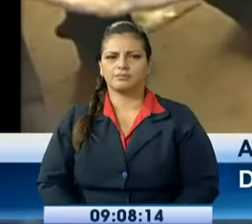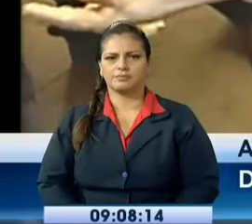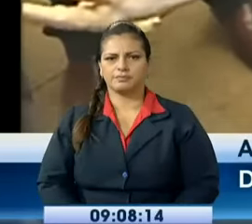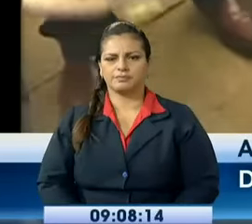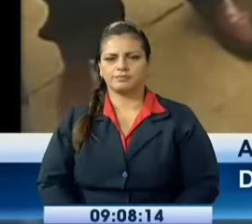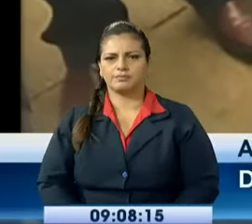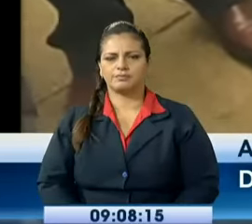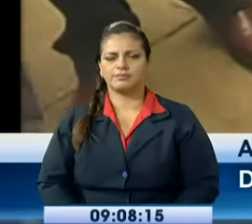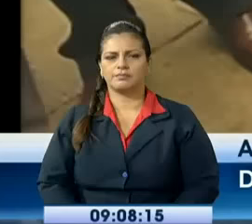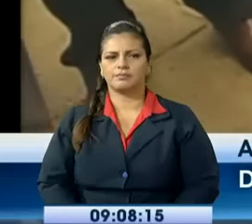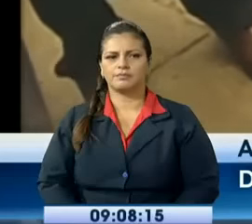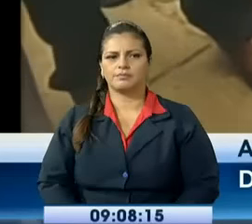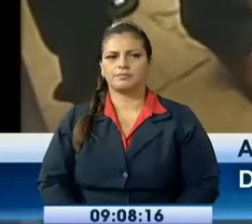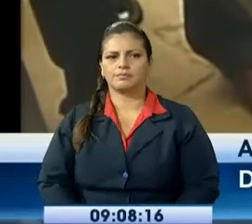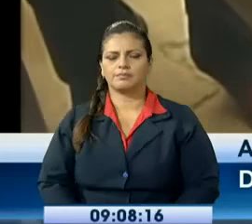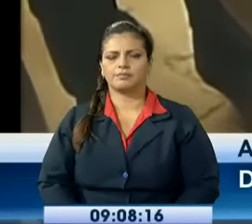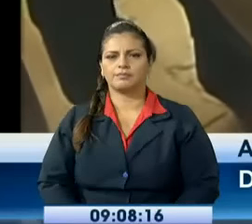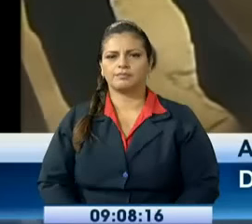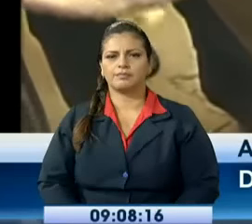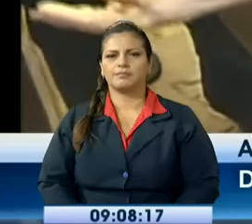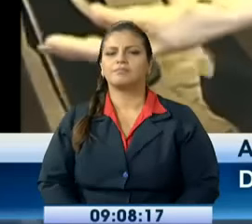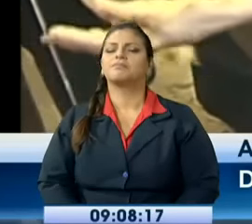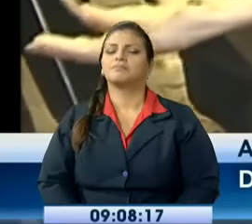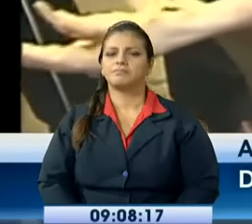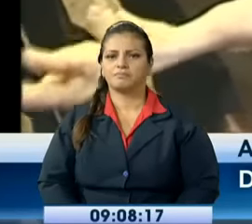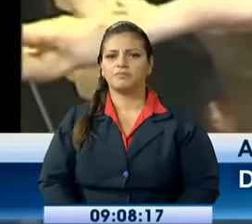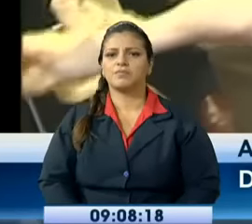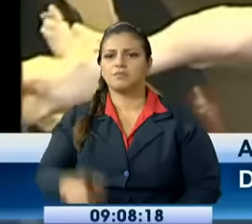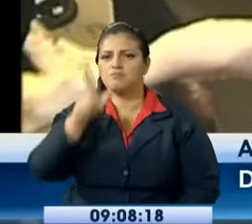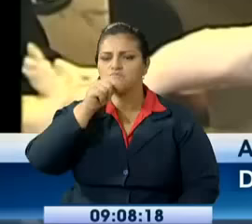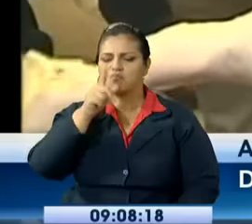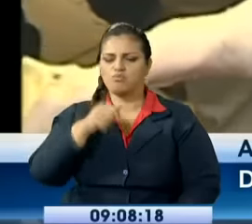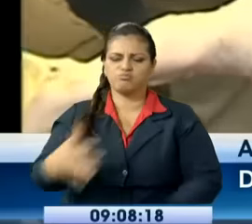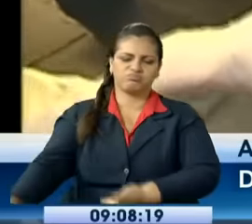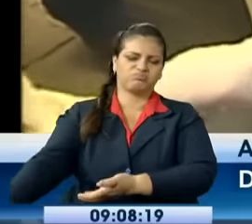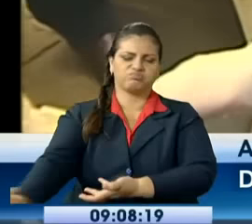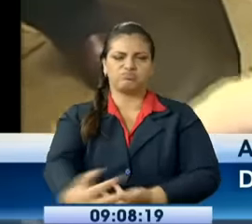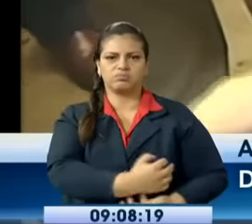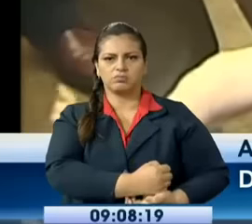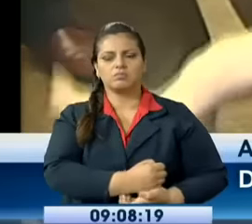el decomiso de estos pollos y procedemos ya a